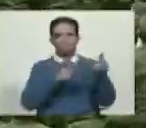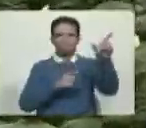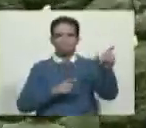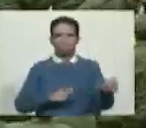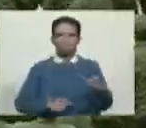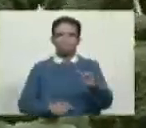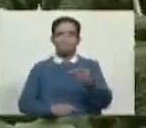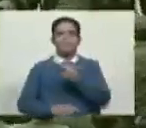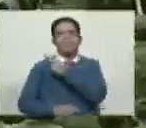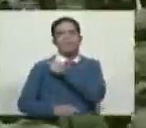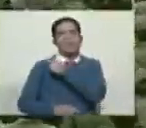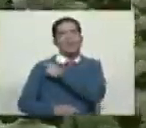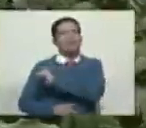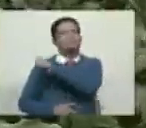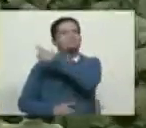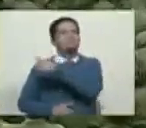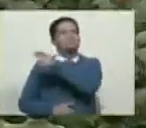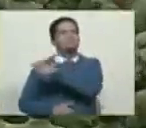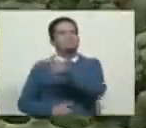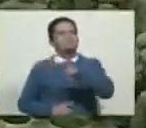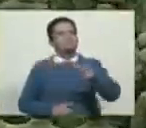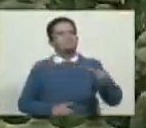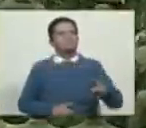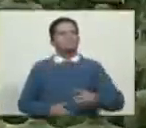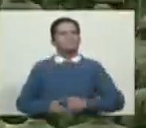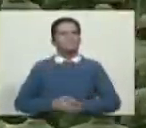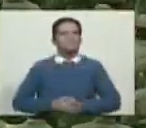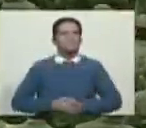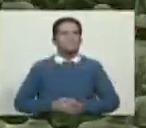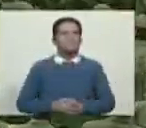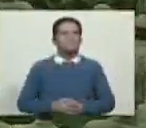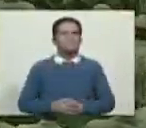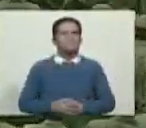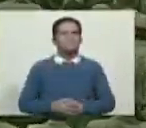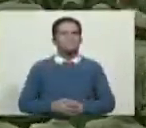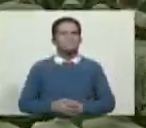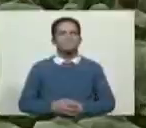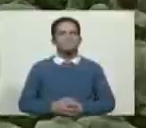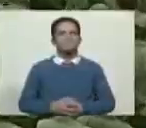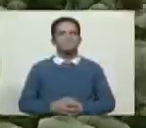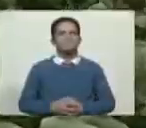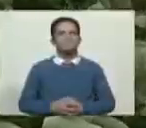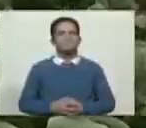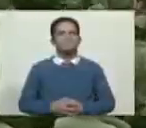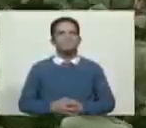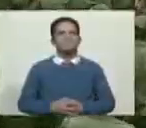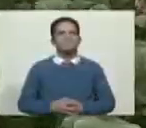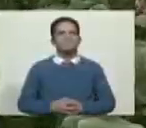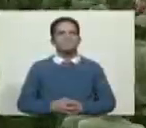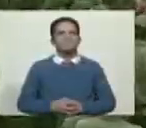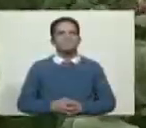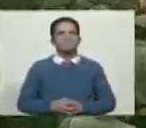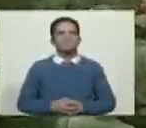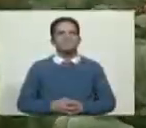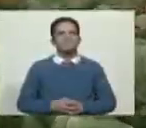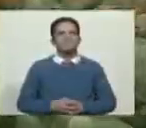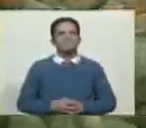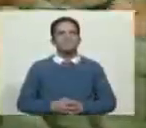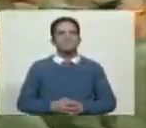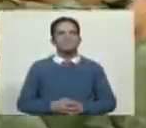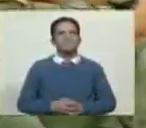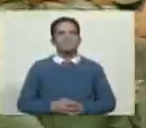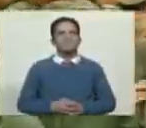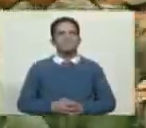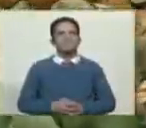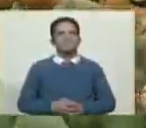Bolivariana, Nicolás Maduro Moros, por parte de esta importante representación de hombres y mujeres del cuerpo castrense acantonado en esta